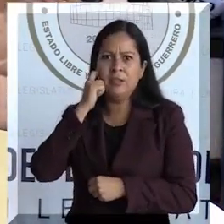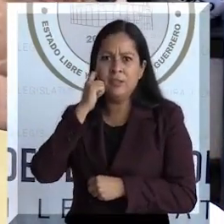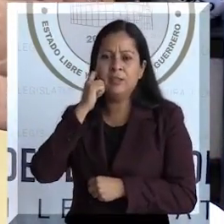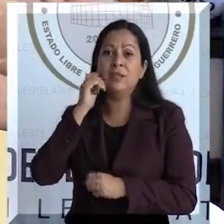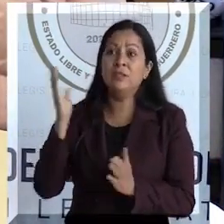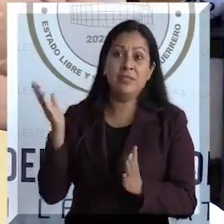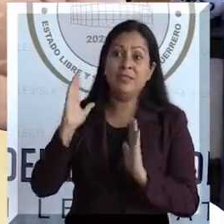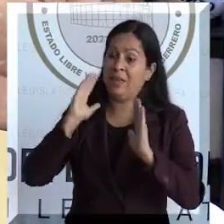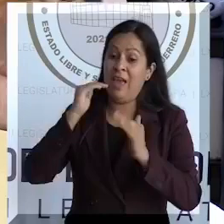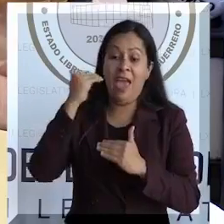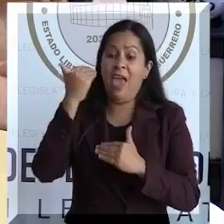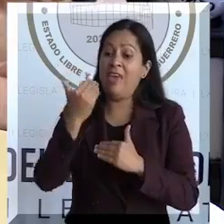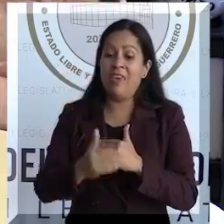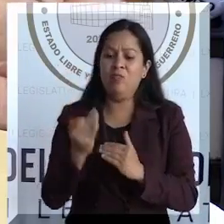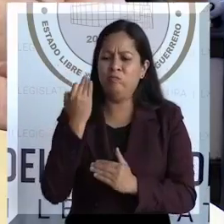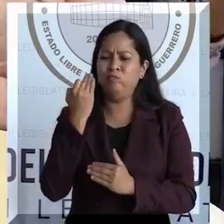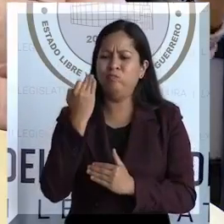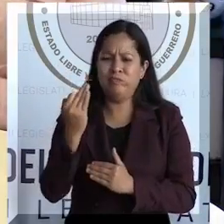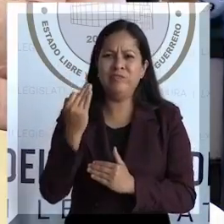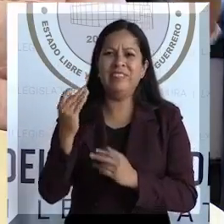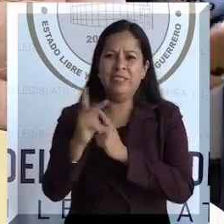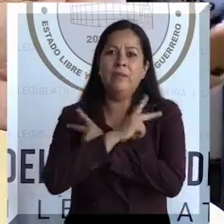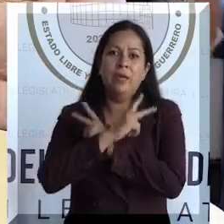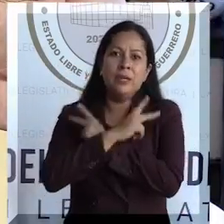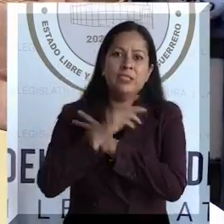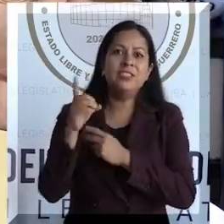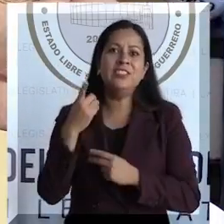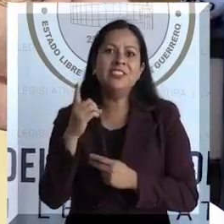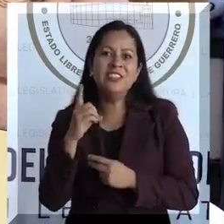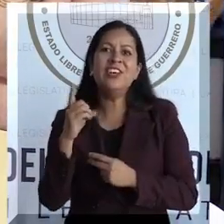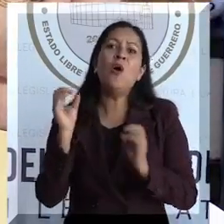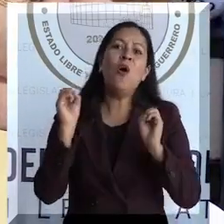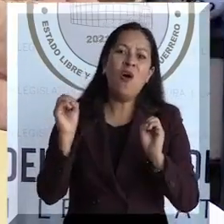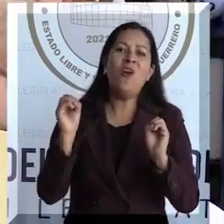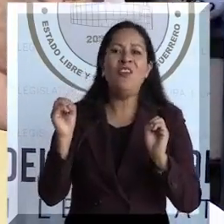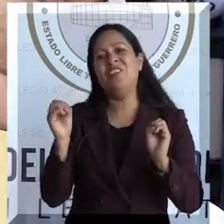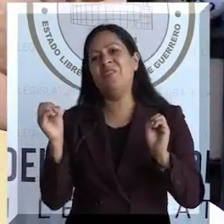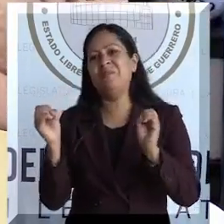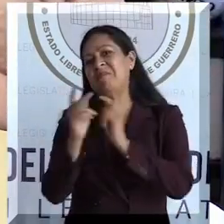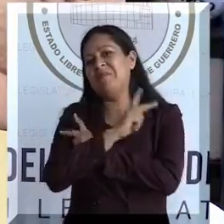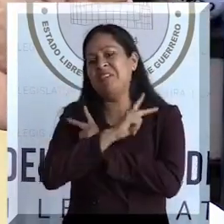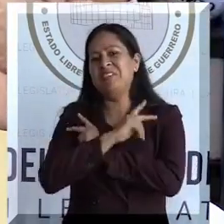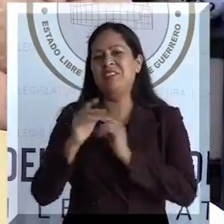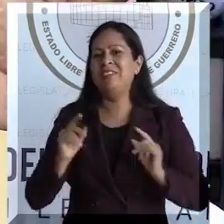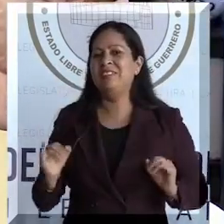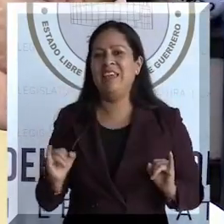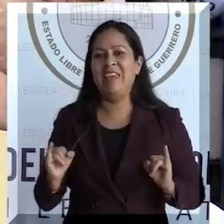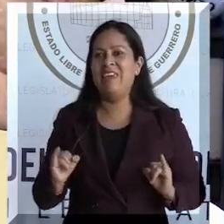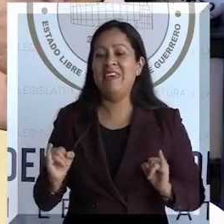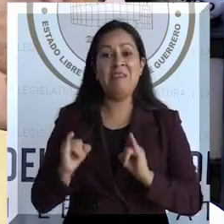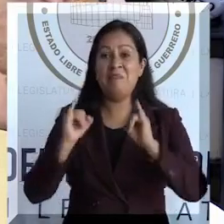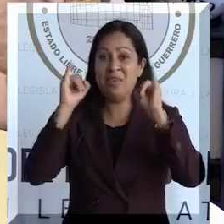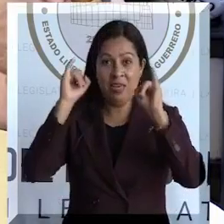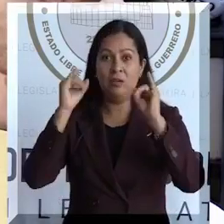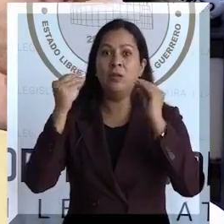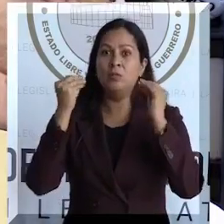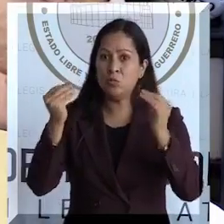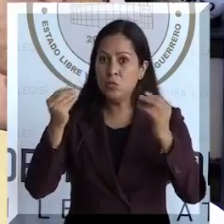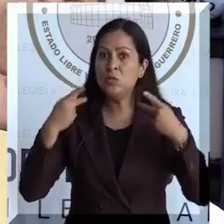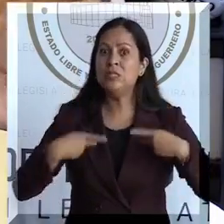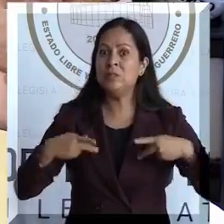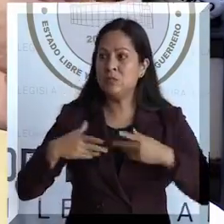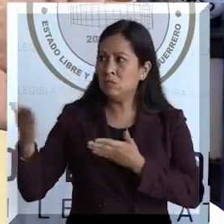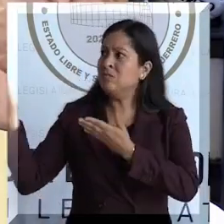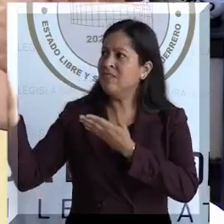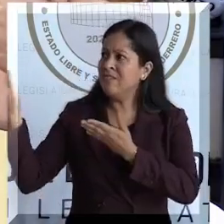una temporada, lo que es la temporada vacacional decembrina o la temporada de invierno, donde hay muchos migrantes que regresan a su